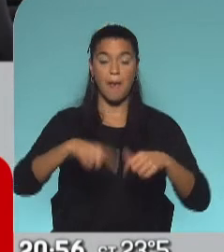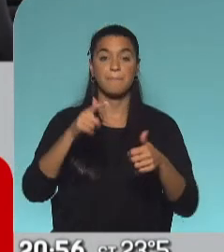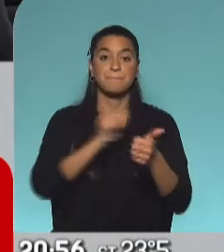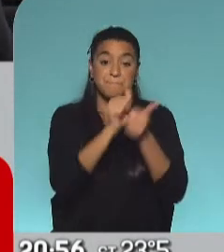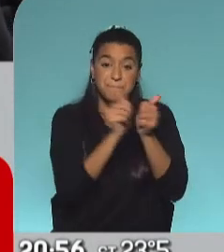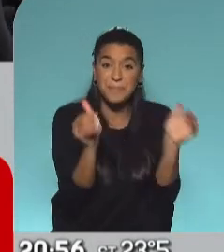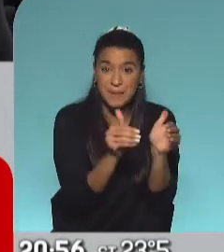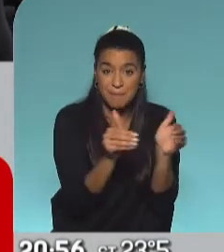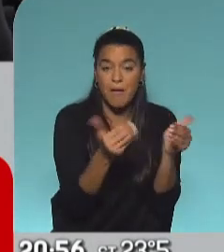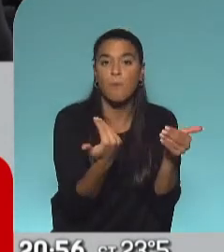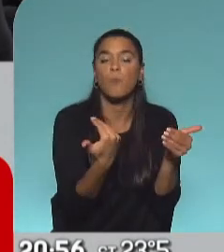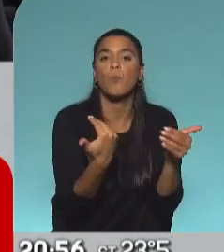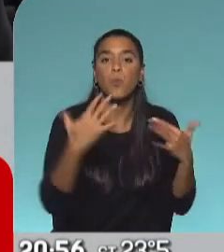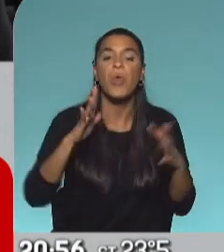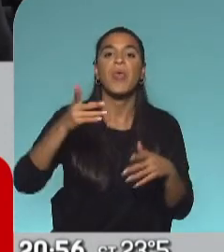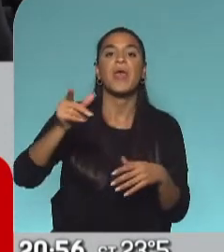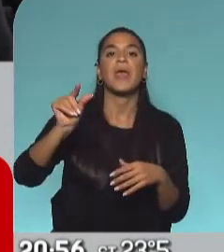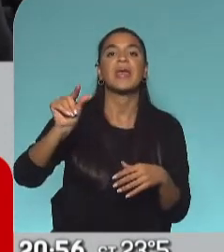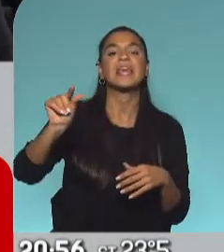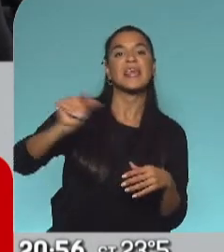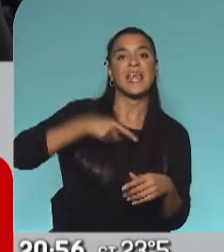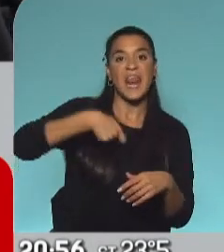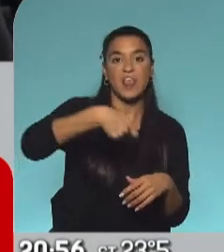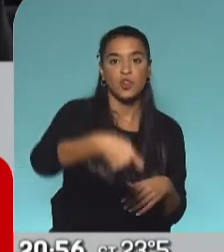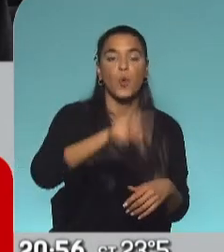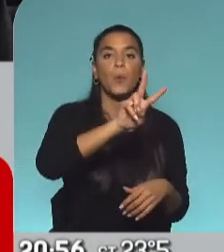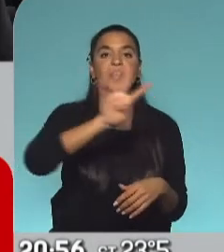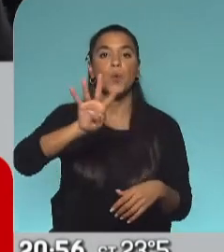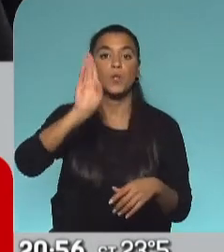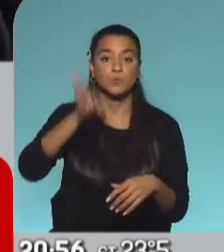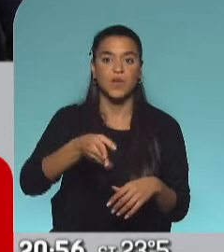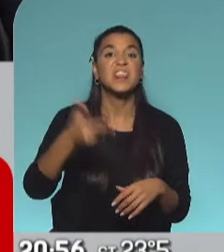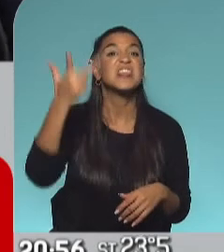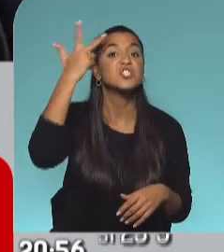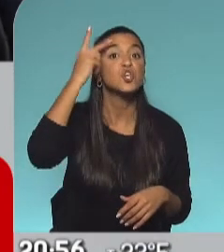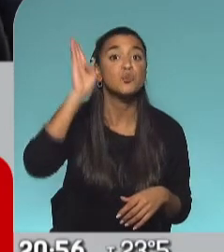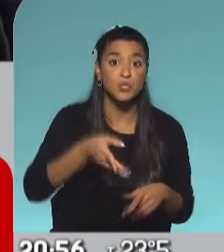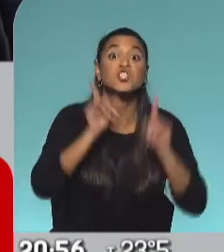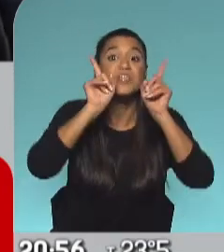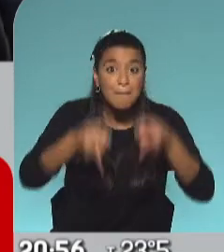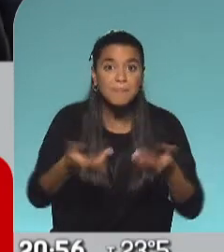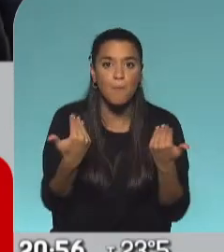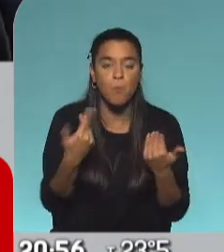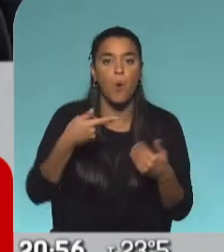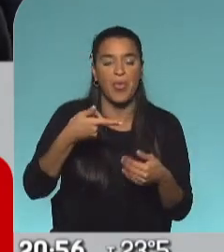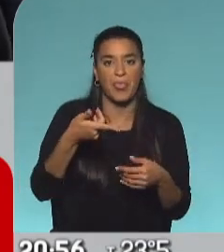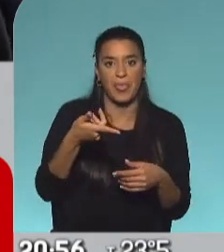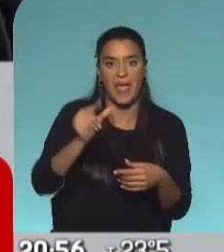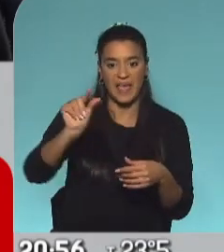puede acceder a un crédito al 24%. Al 18% también puede acceder una